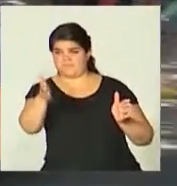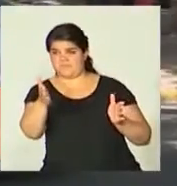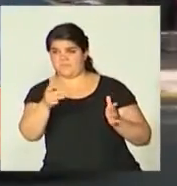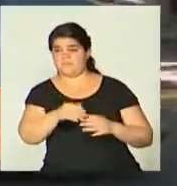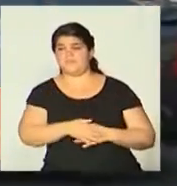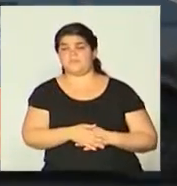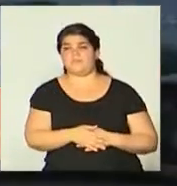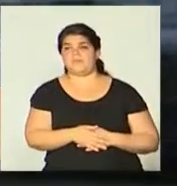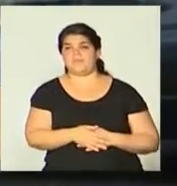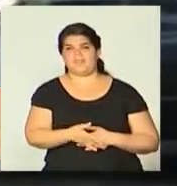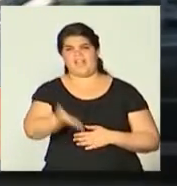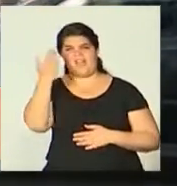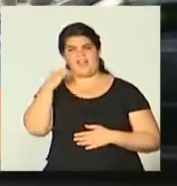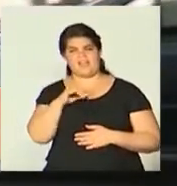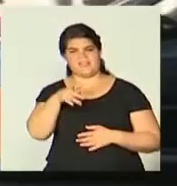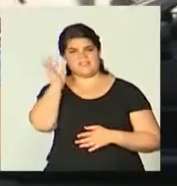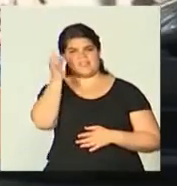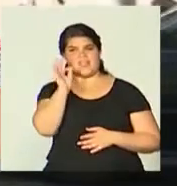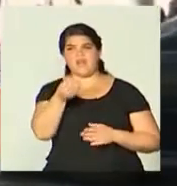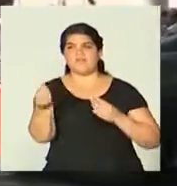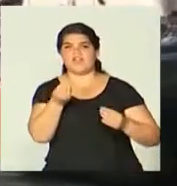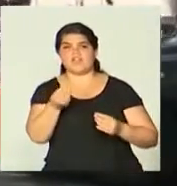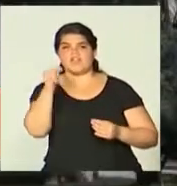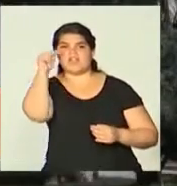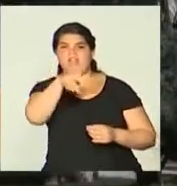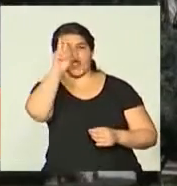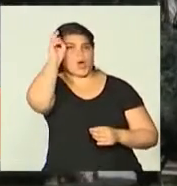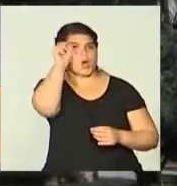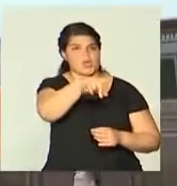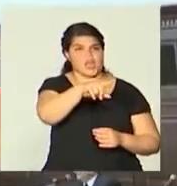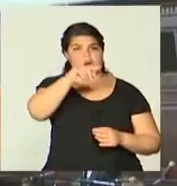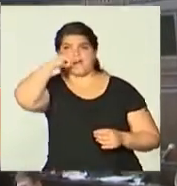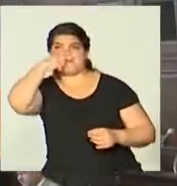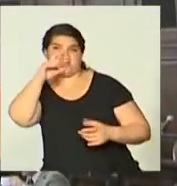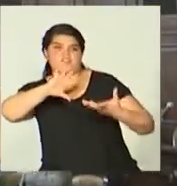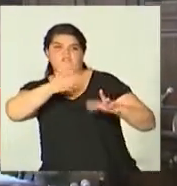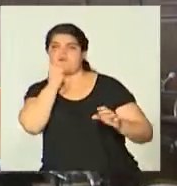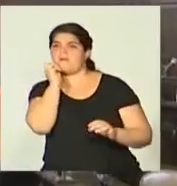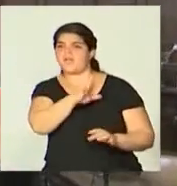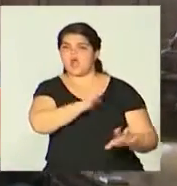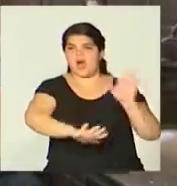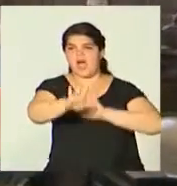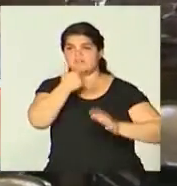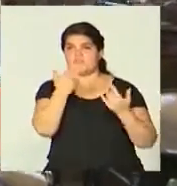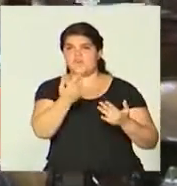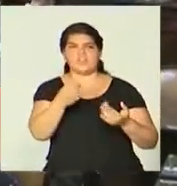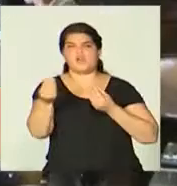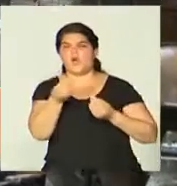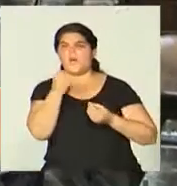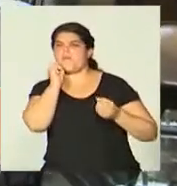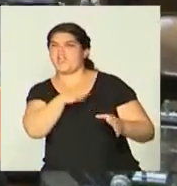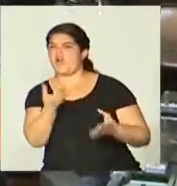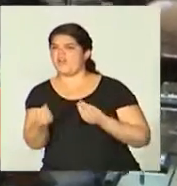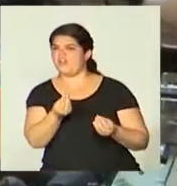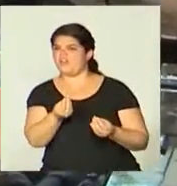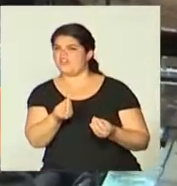claro que esa negociación la podía hacer Cornejo con Macri en mejores condiciones. ¿A qué llamo mejores condiciones?